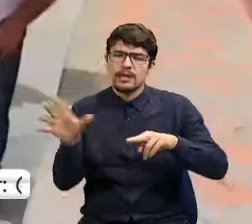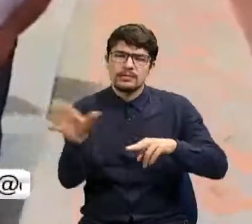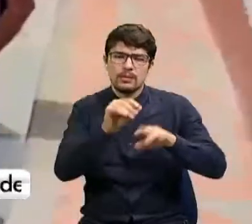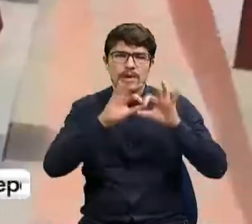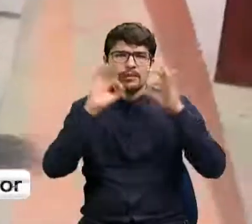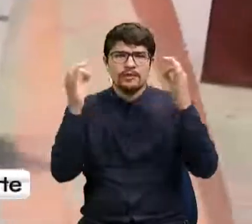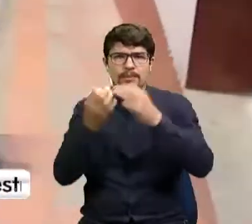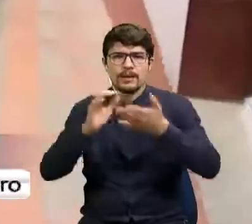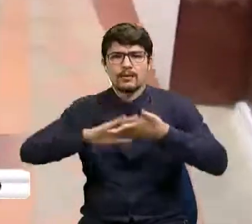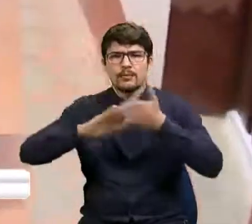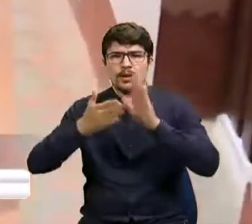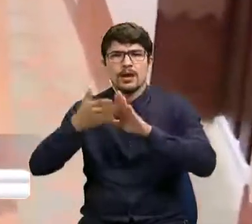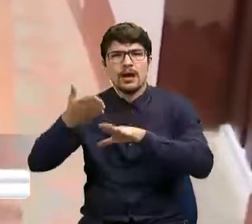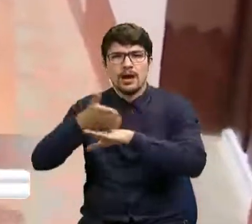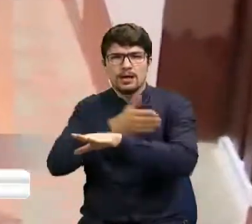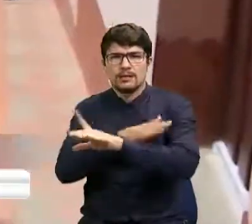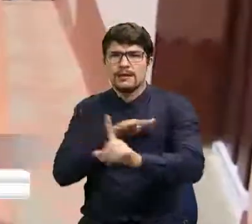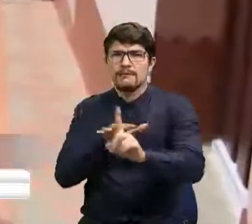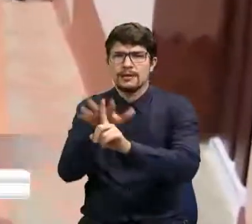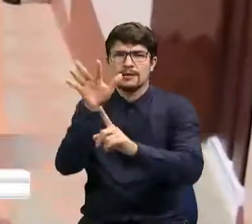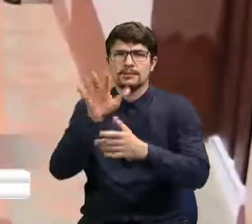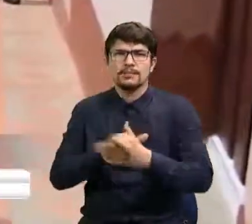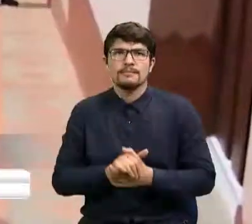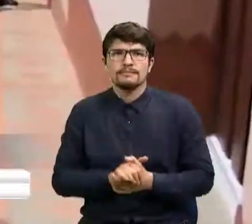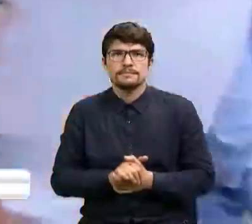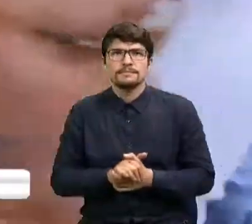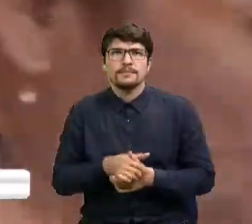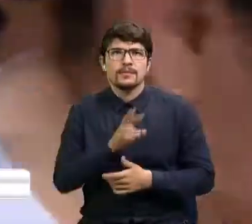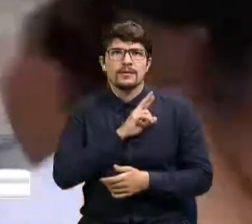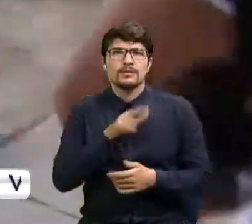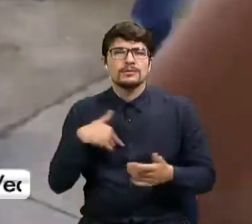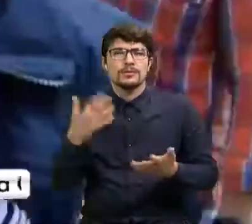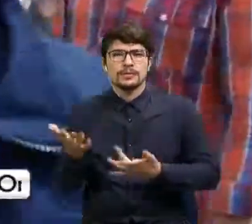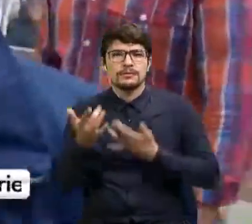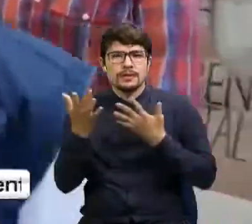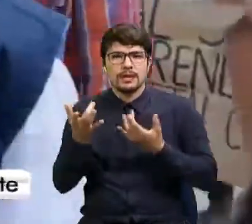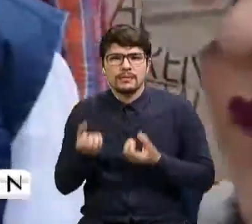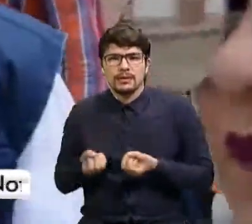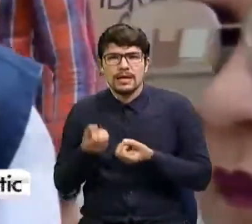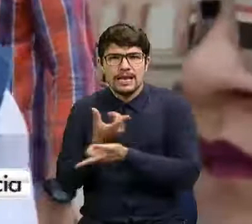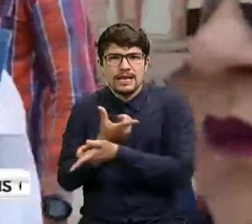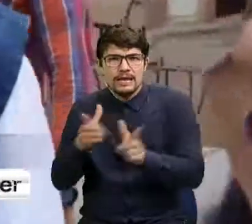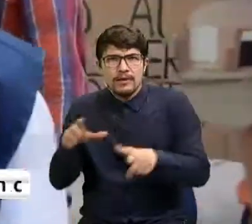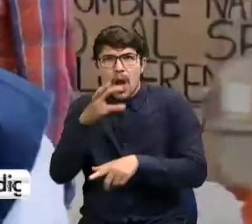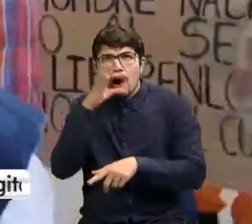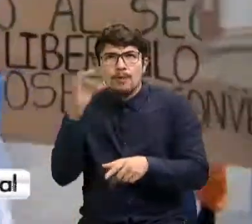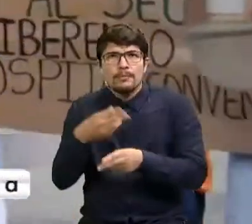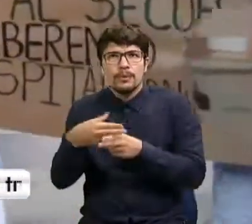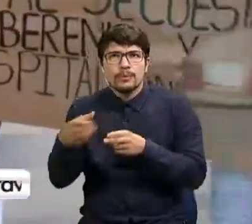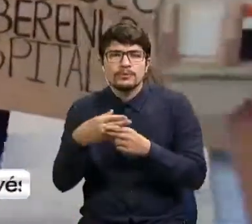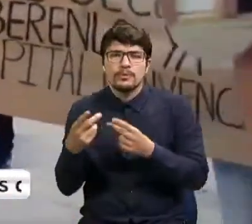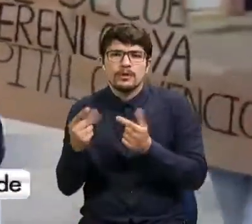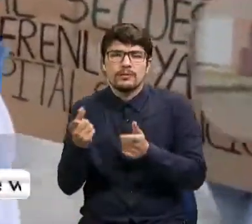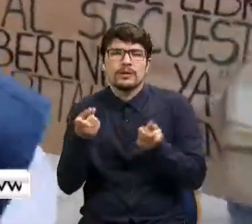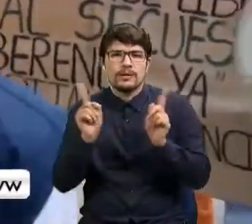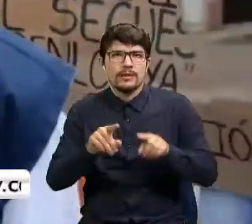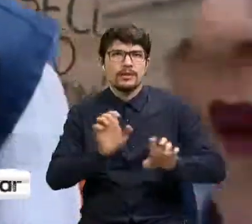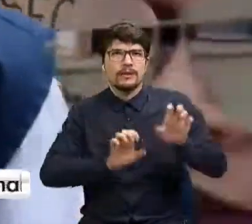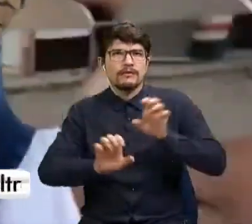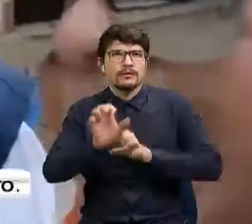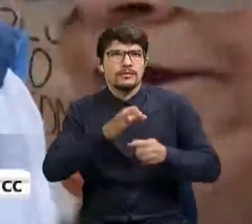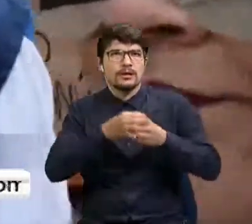y comunidades afectadas. Esperamos que estas entregas sean pronto y también ponemos a disposición la Defensoría del Pueblo